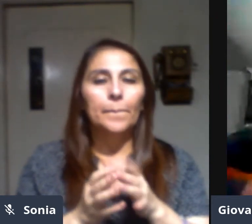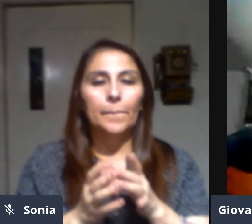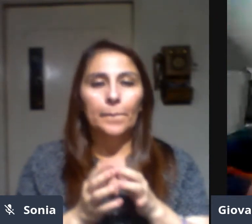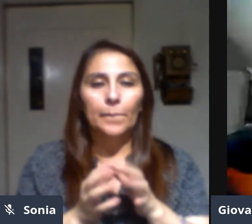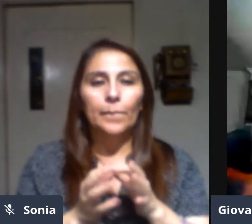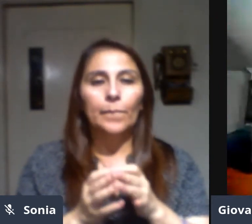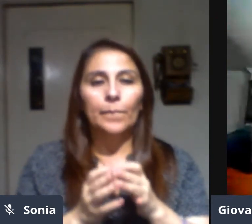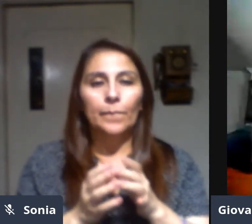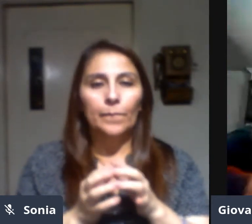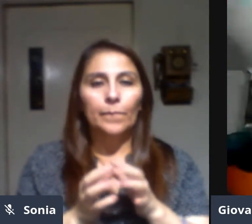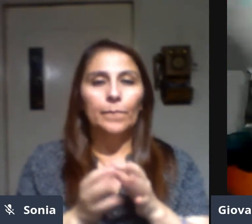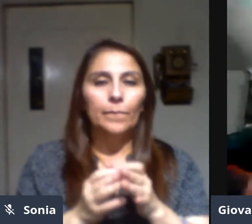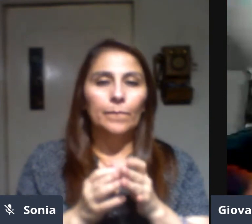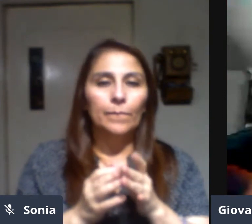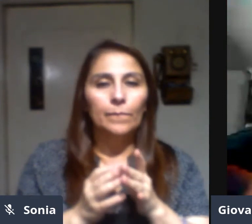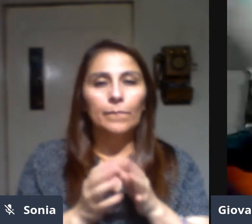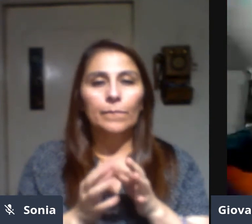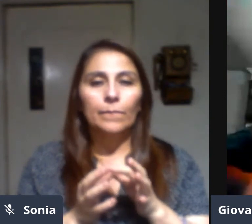y